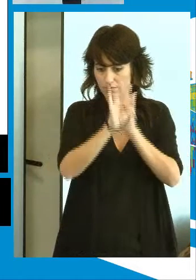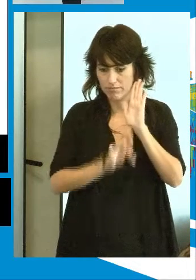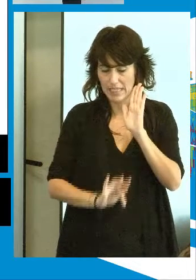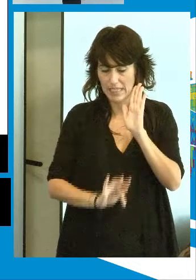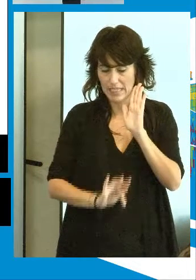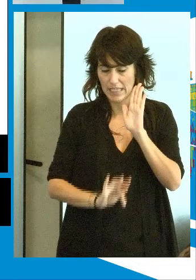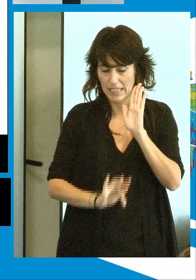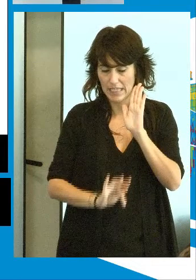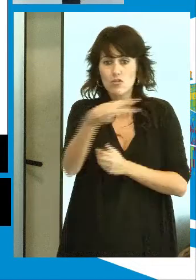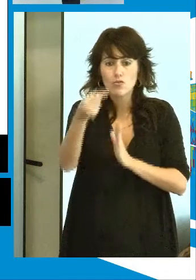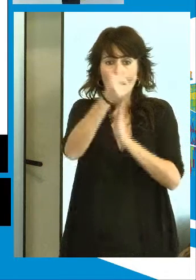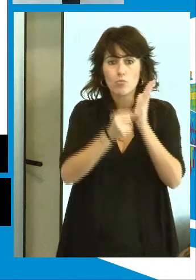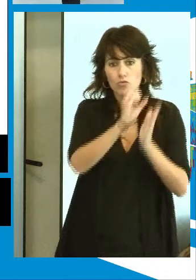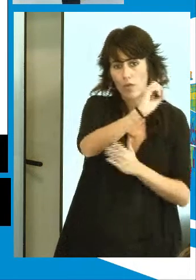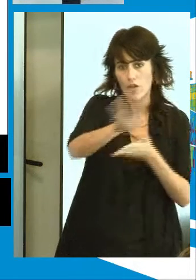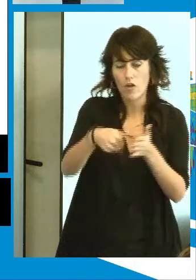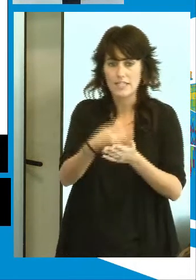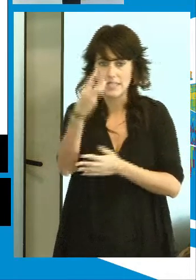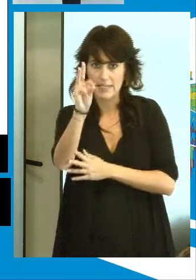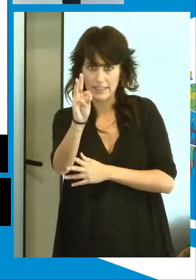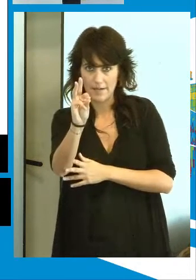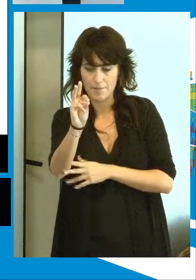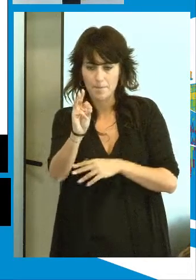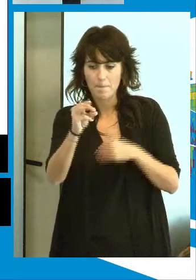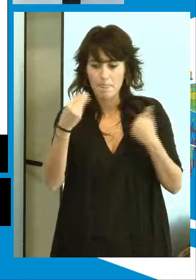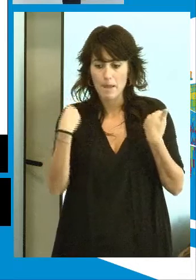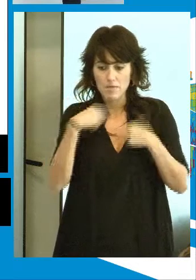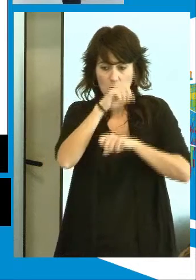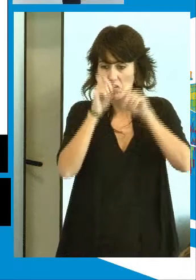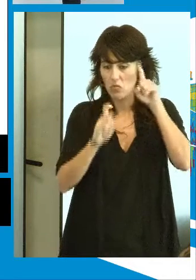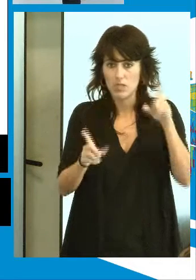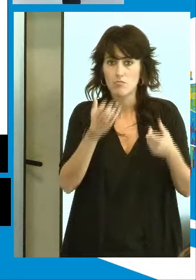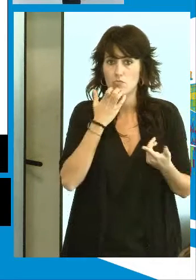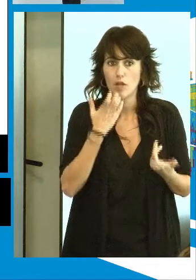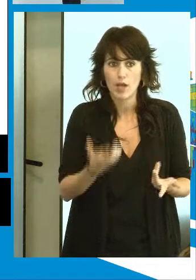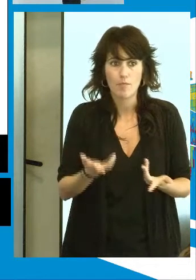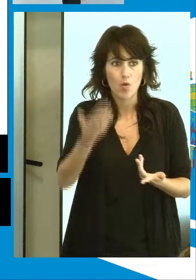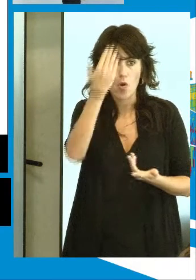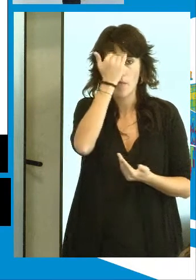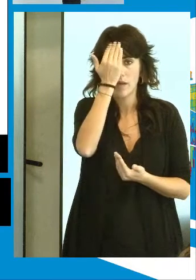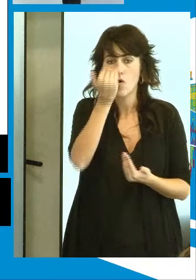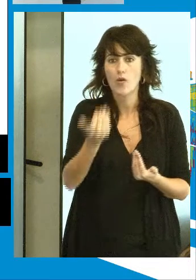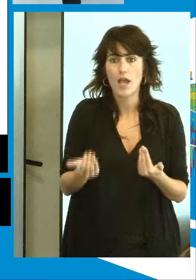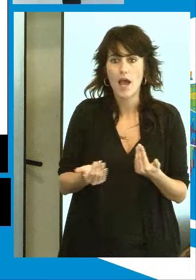1975 y da una puntuación entre 0 y 30 a preguntas, pues, de memoria,